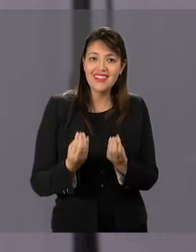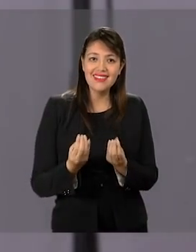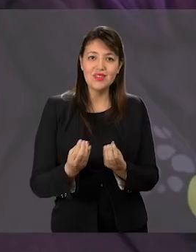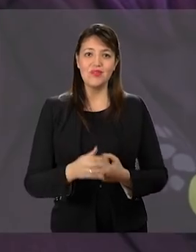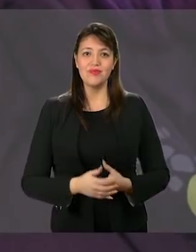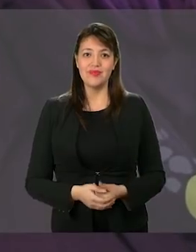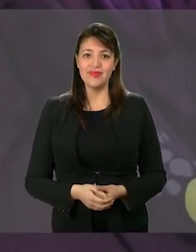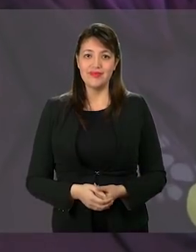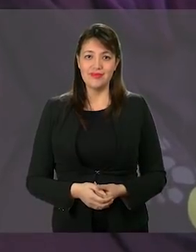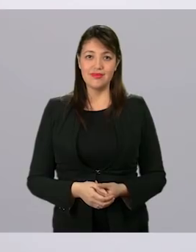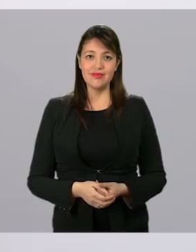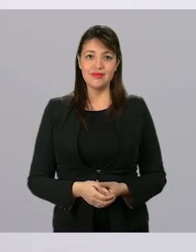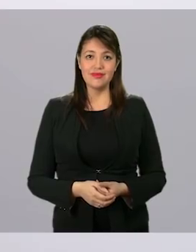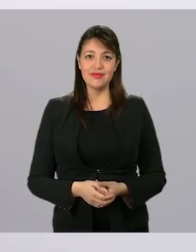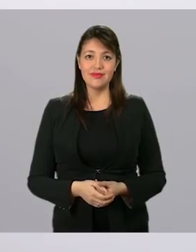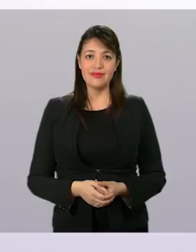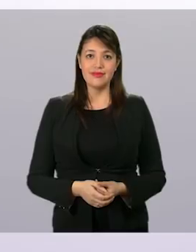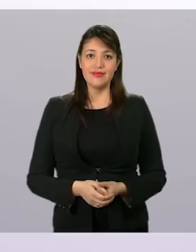Buenísimo.